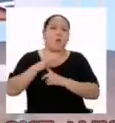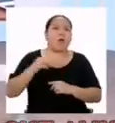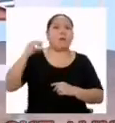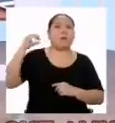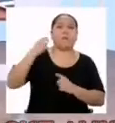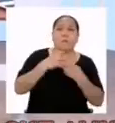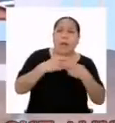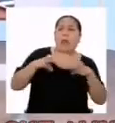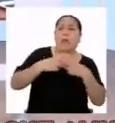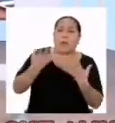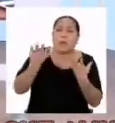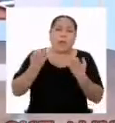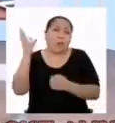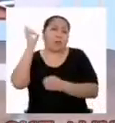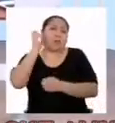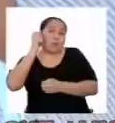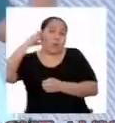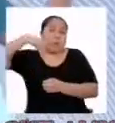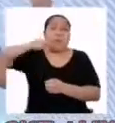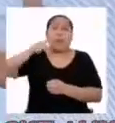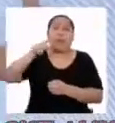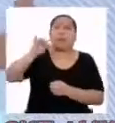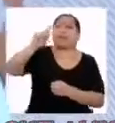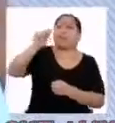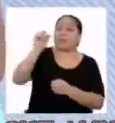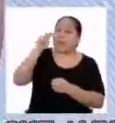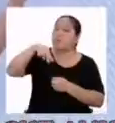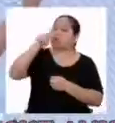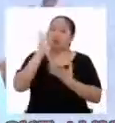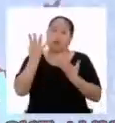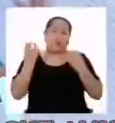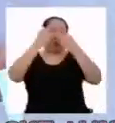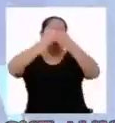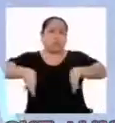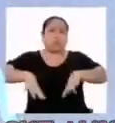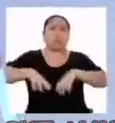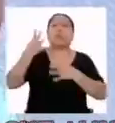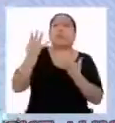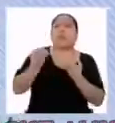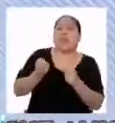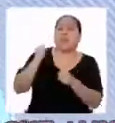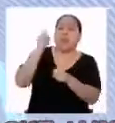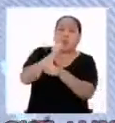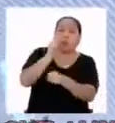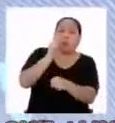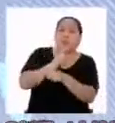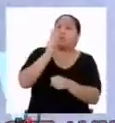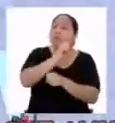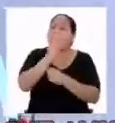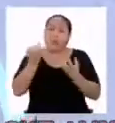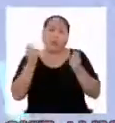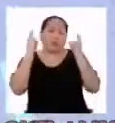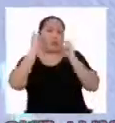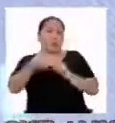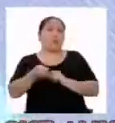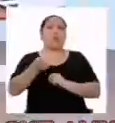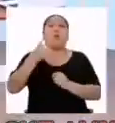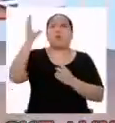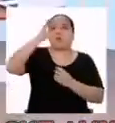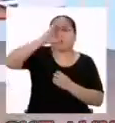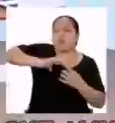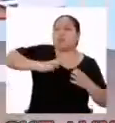que quiero es que lo escuche Pakistán. Yo no quiero destrucción, solo quiero educación. No queremos prohibición, buscamos